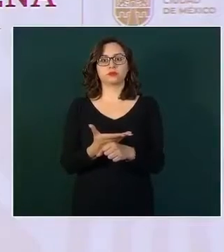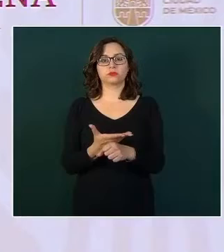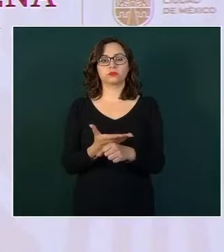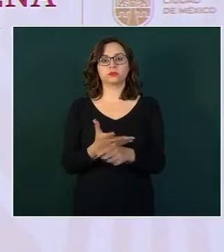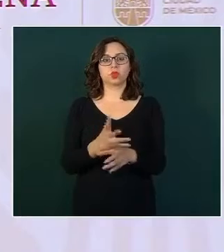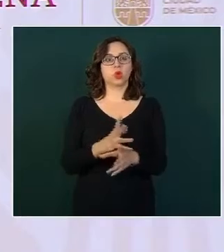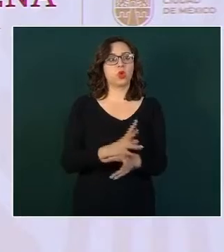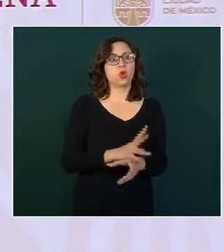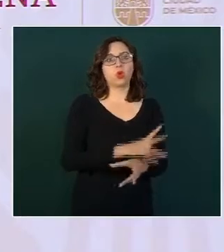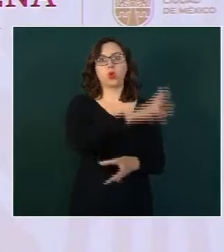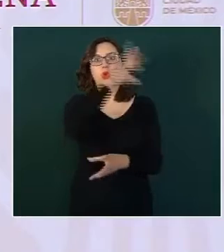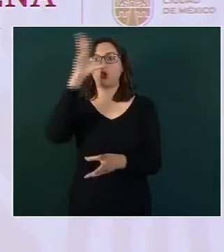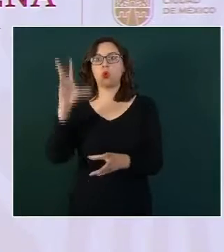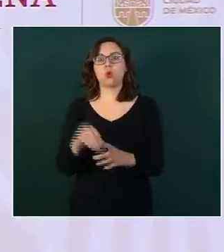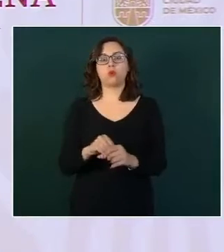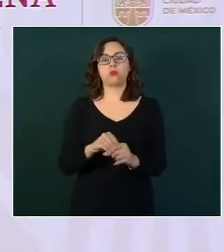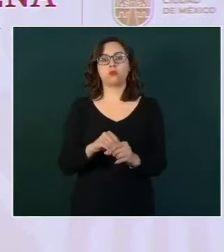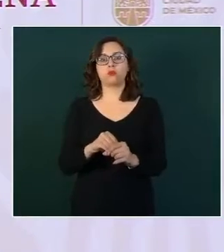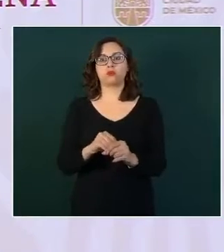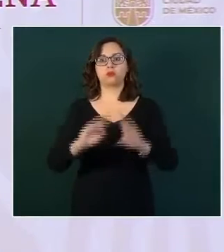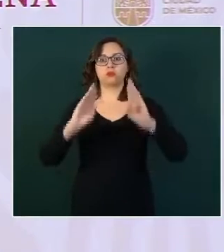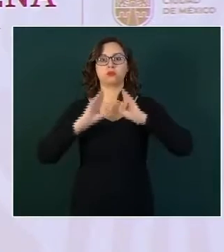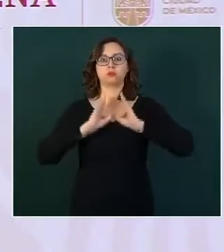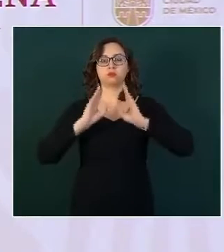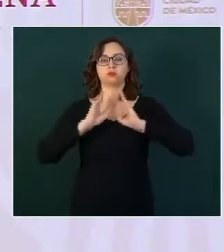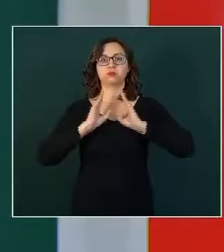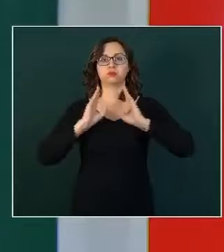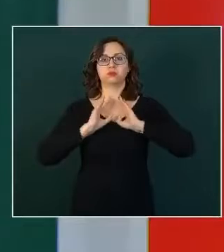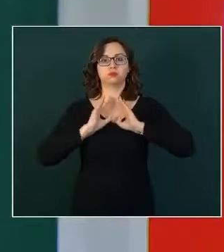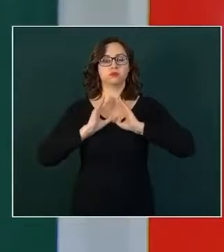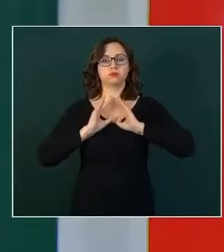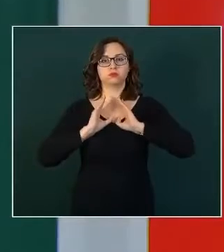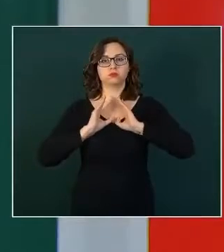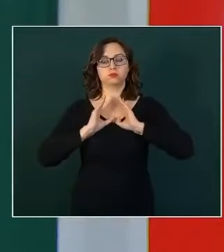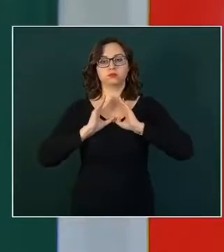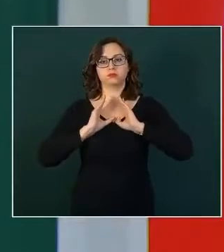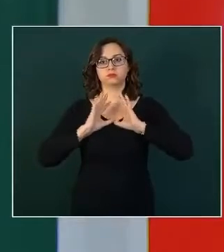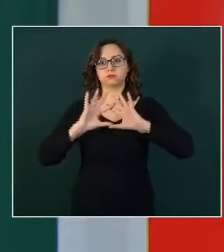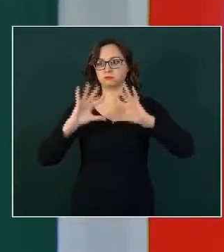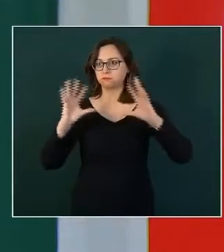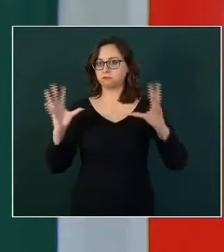todas las Fuerzas Armadas de México.